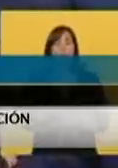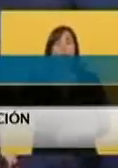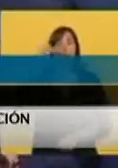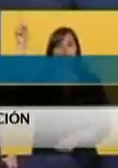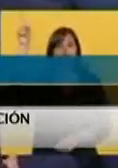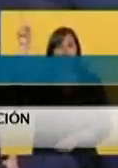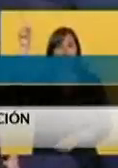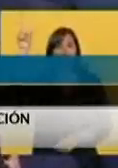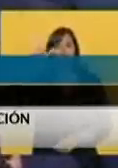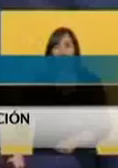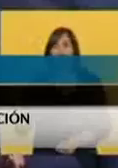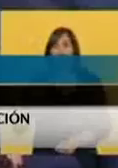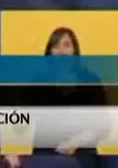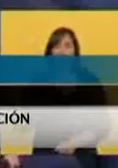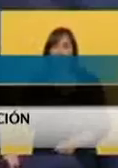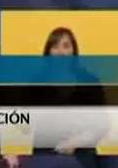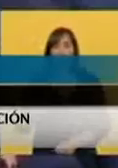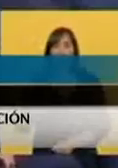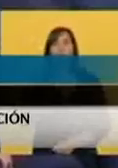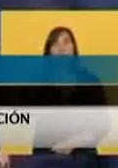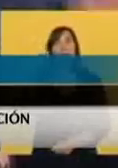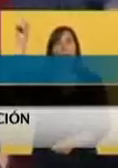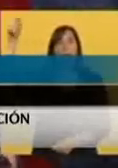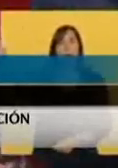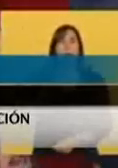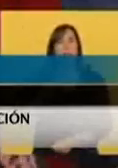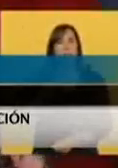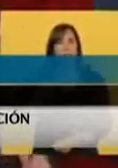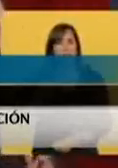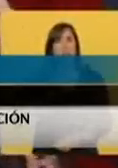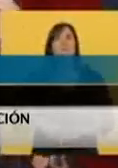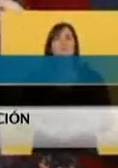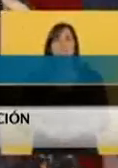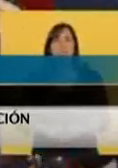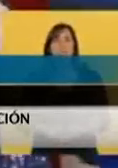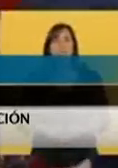Dios, la patria y él me lo demanden.